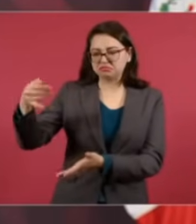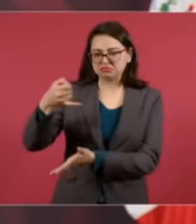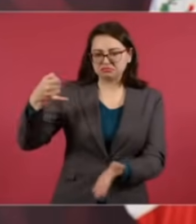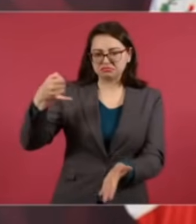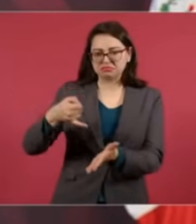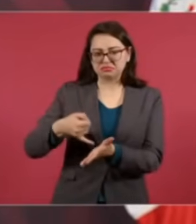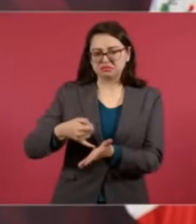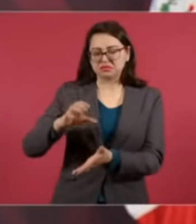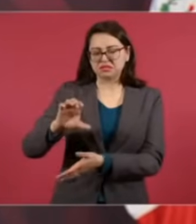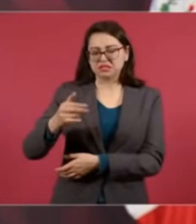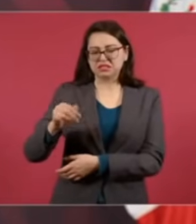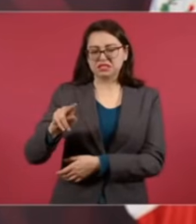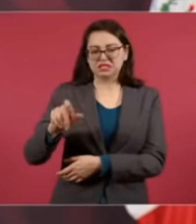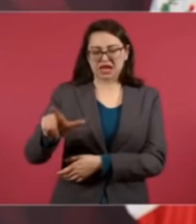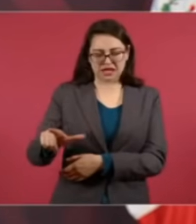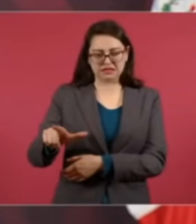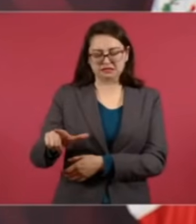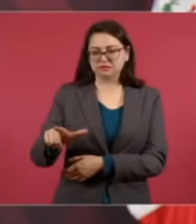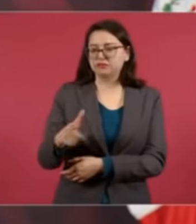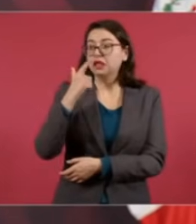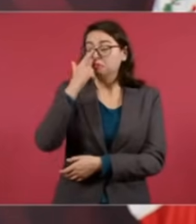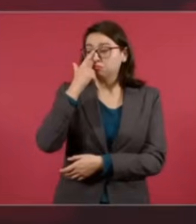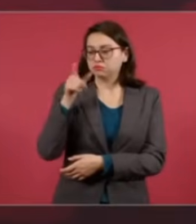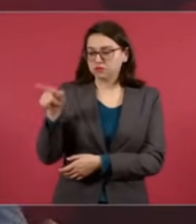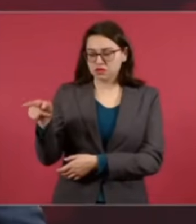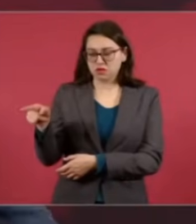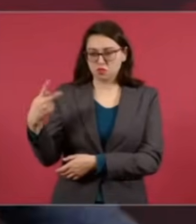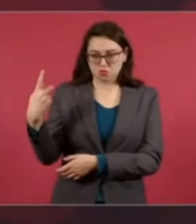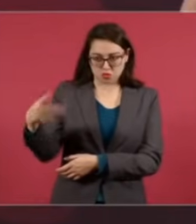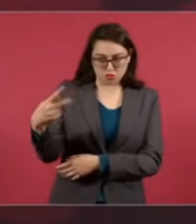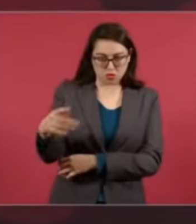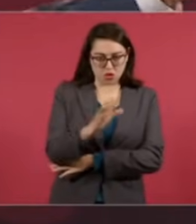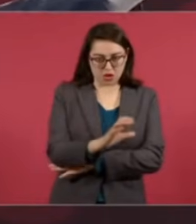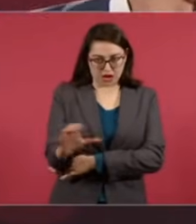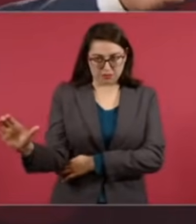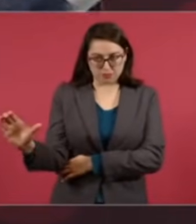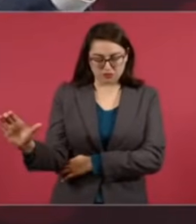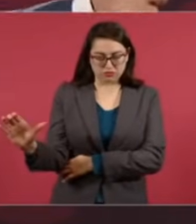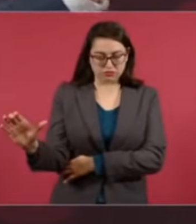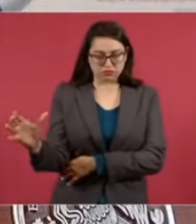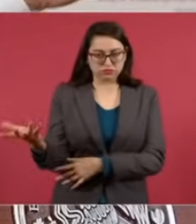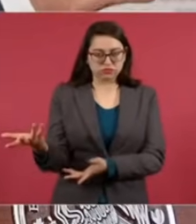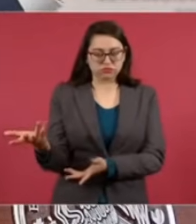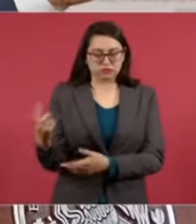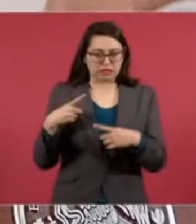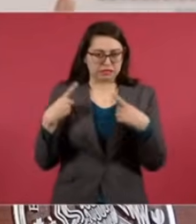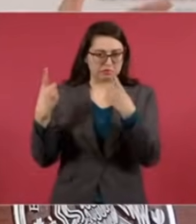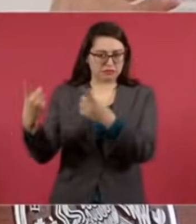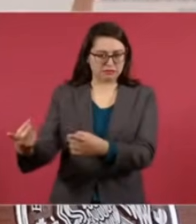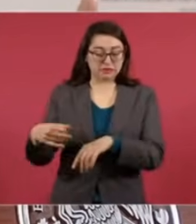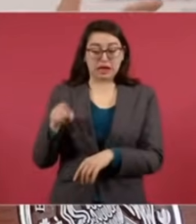la isla del Chinal, en Jonuta, Tabasco, una isla que hace el río Sumacinta, el río más grande de